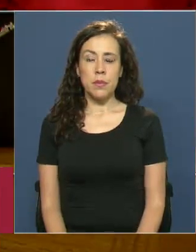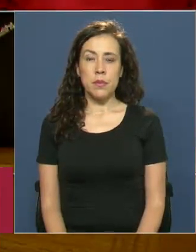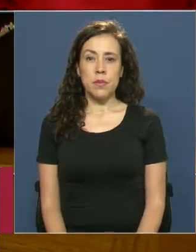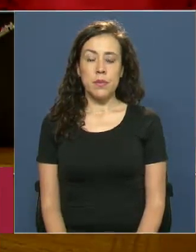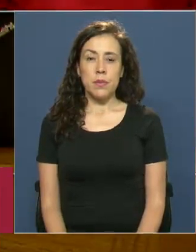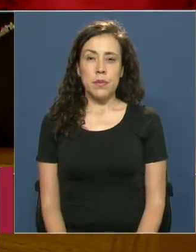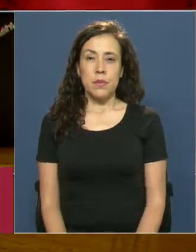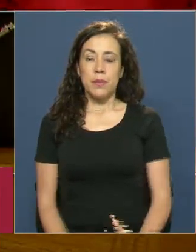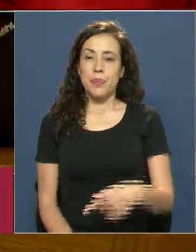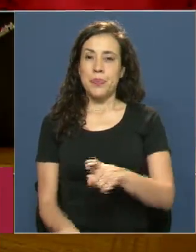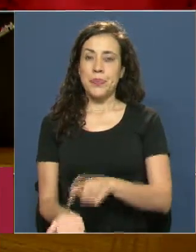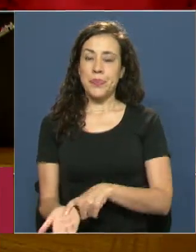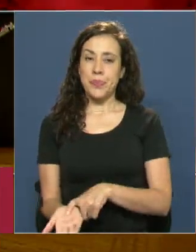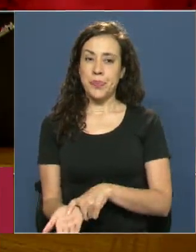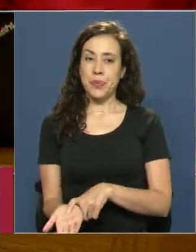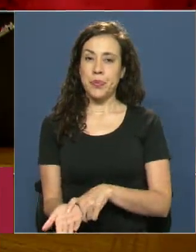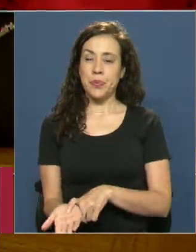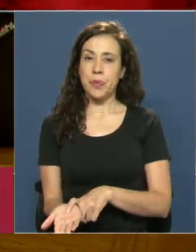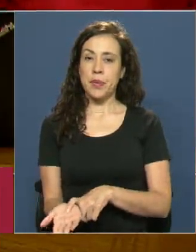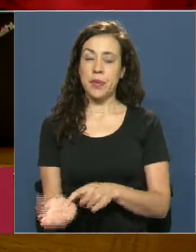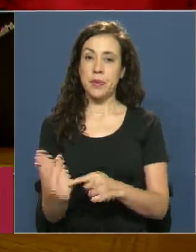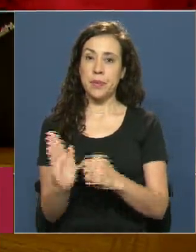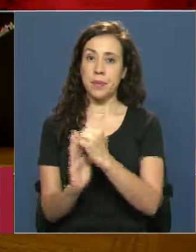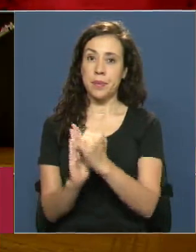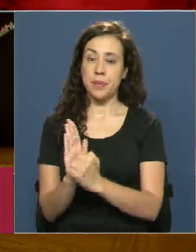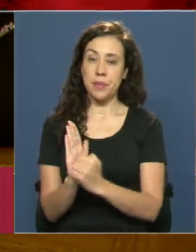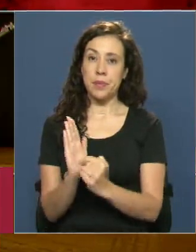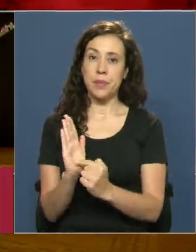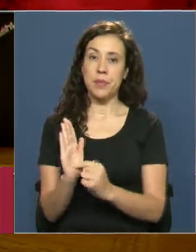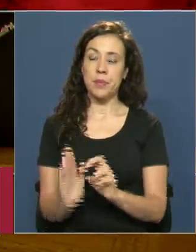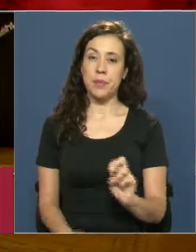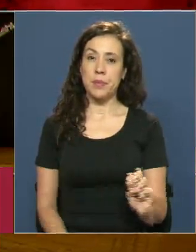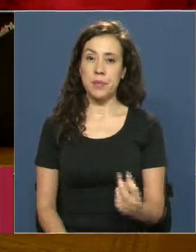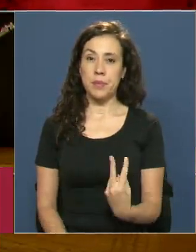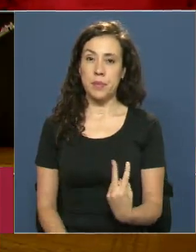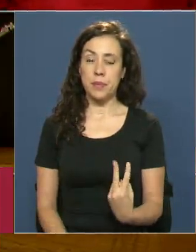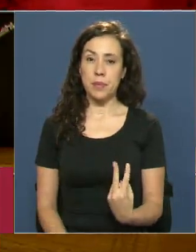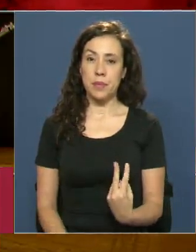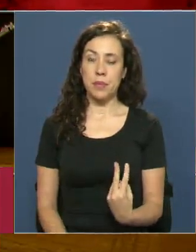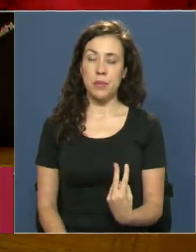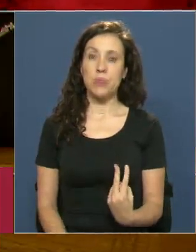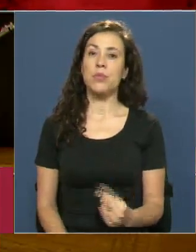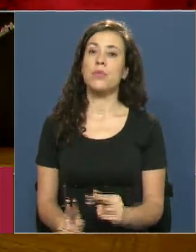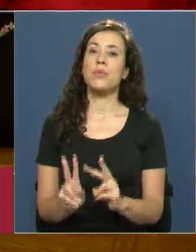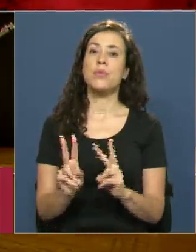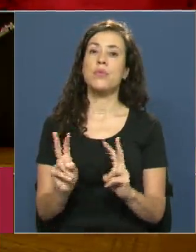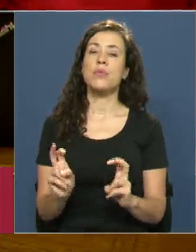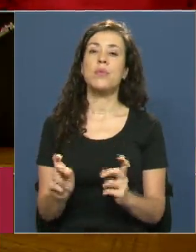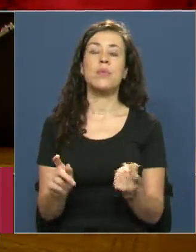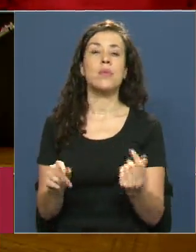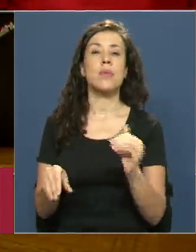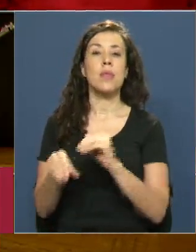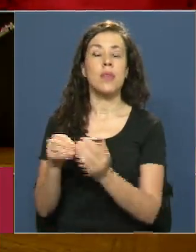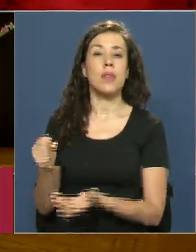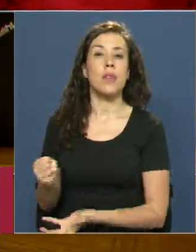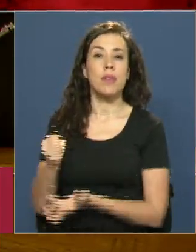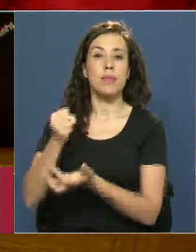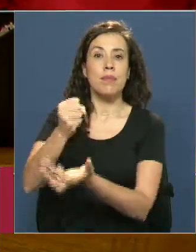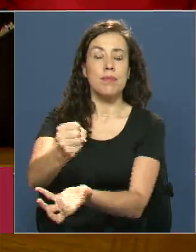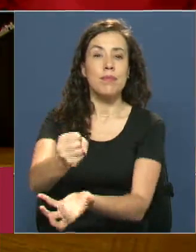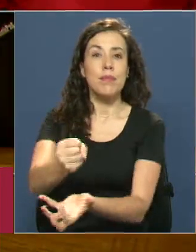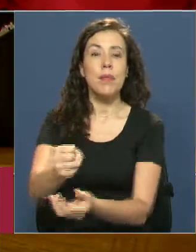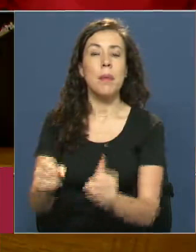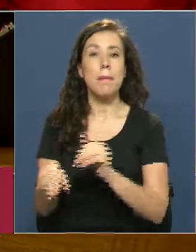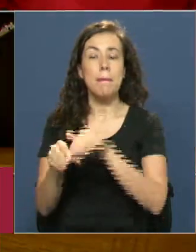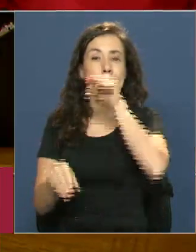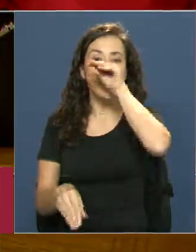En votación particular, el artículo segundo, que corresponde a la capitalización del Banco Estado,